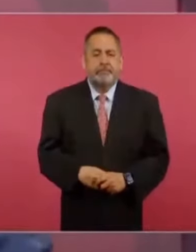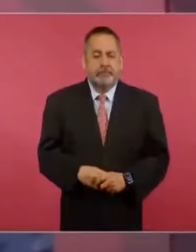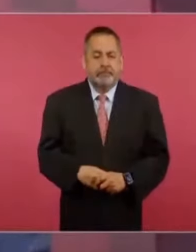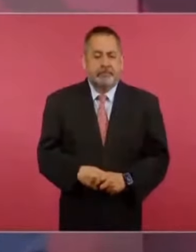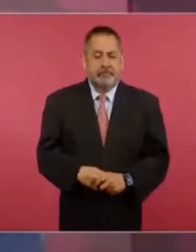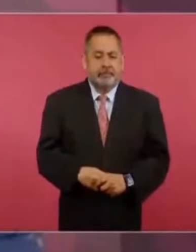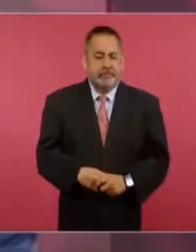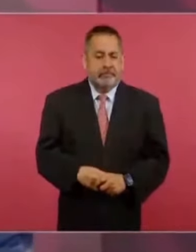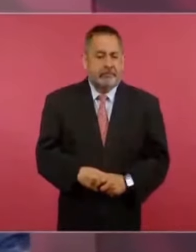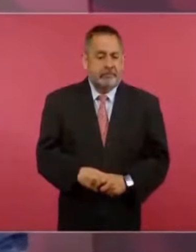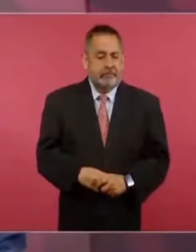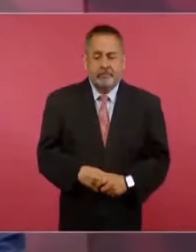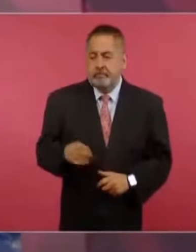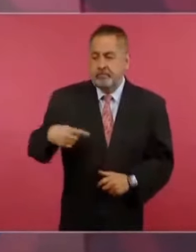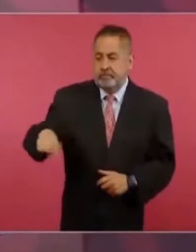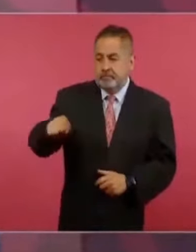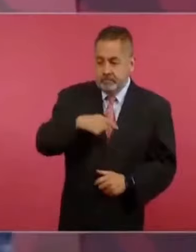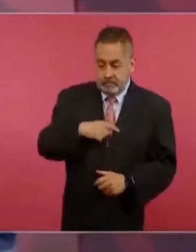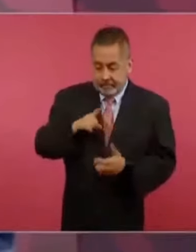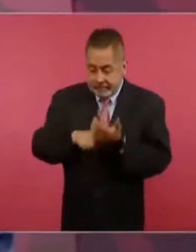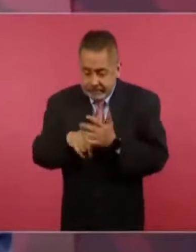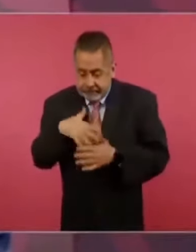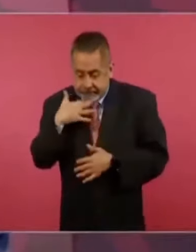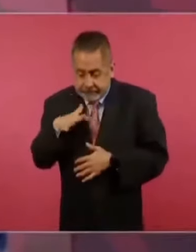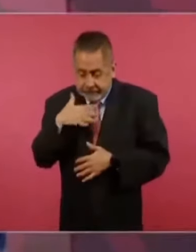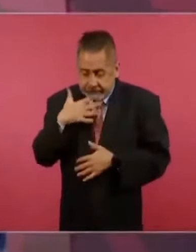noquean a cualquiera.